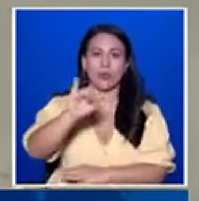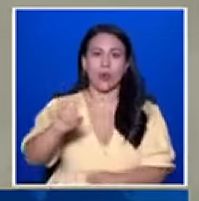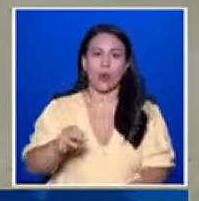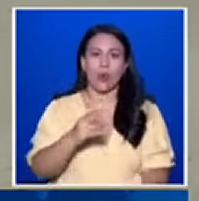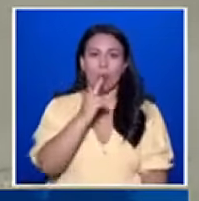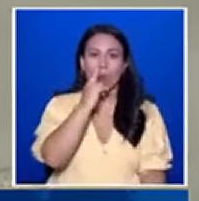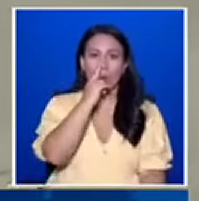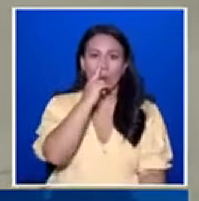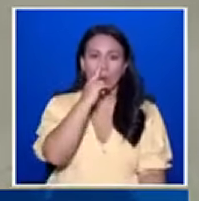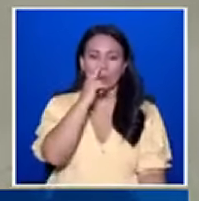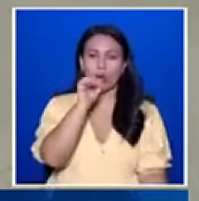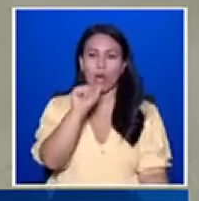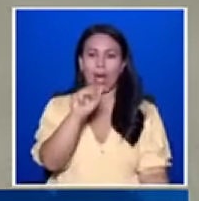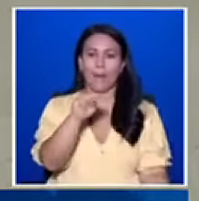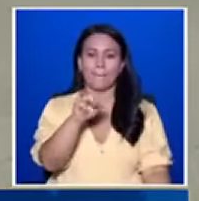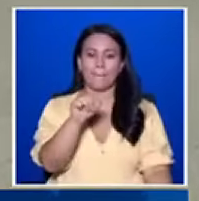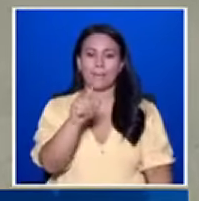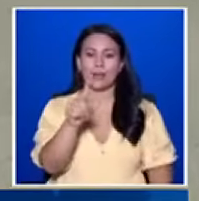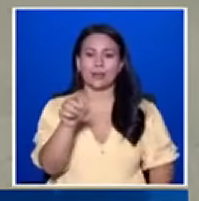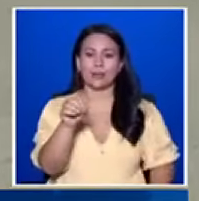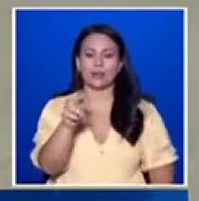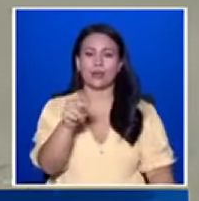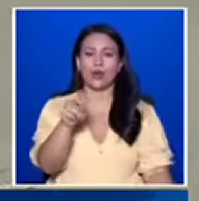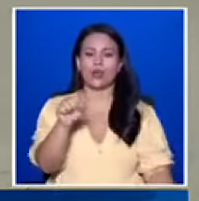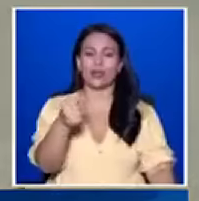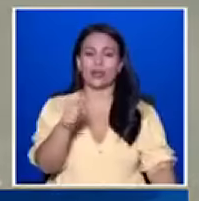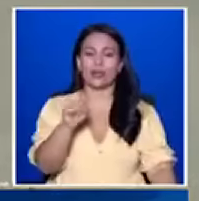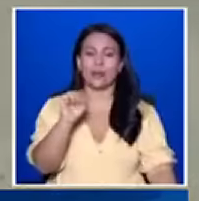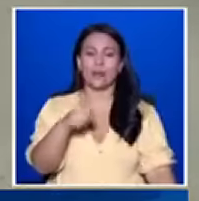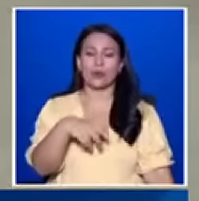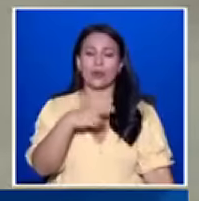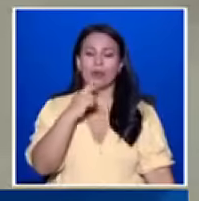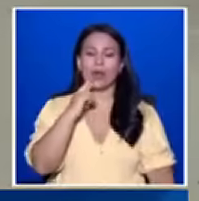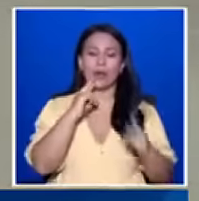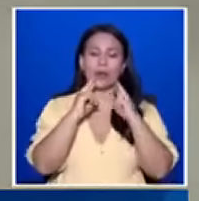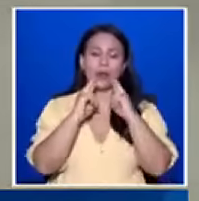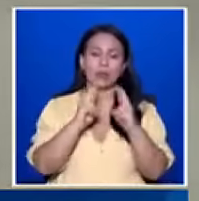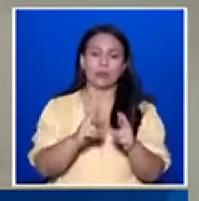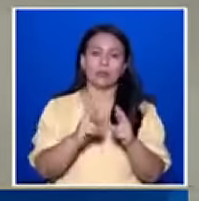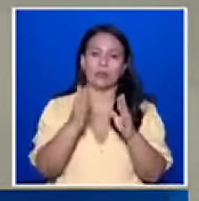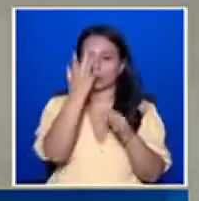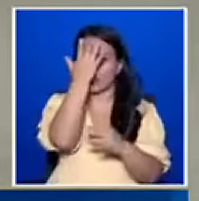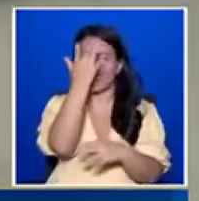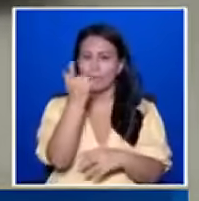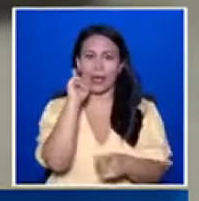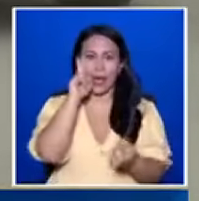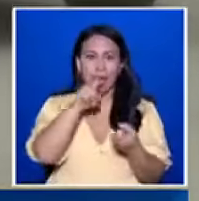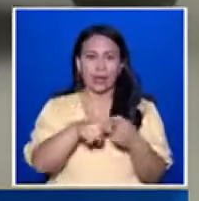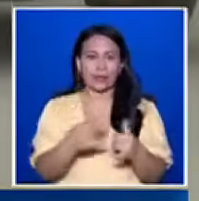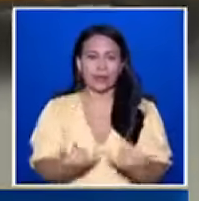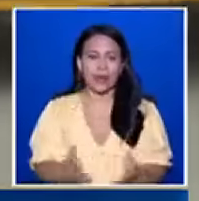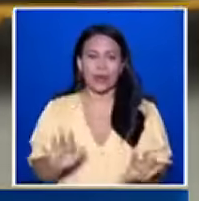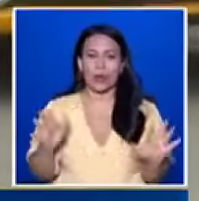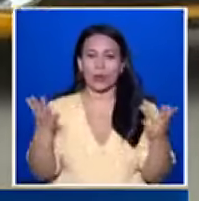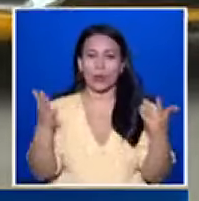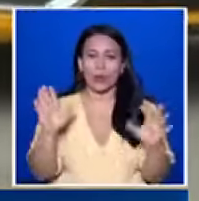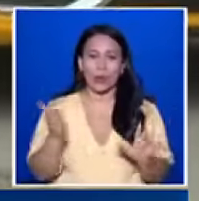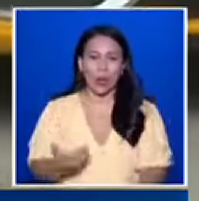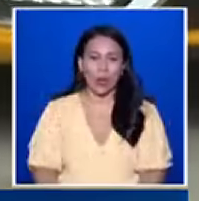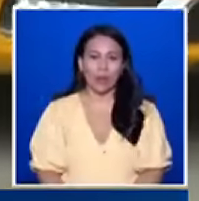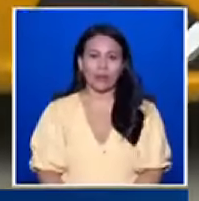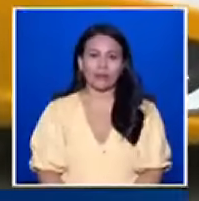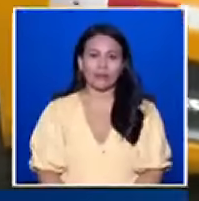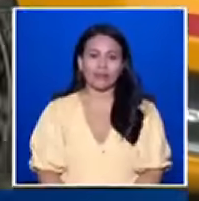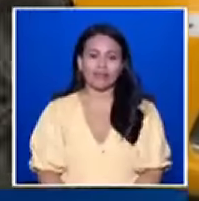Amazonas. Estamos esperando que haya una respuesta, ¿no? Porque hasta ahora no hemos tenido nada y estamos viviendo